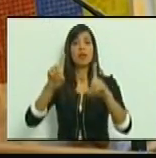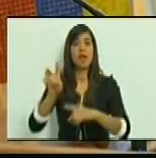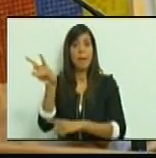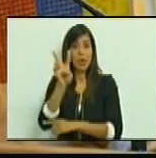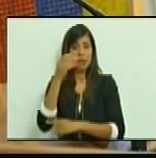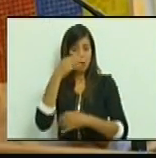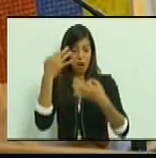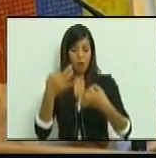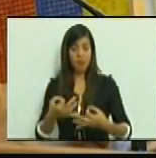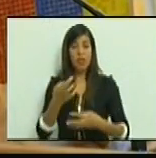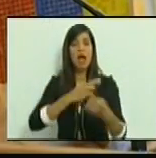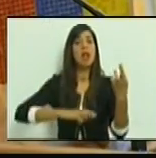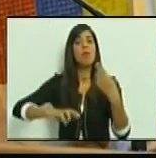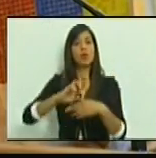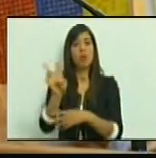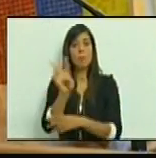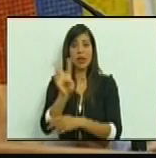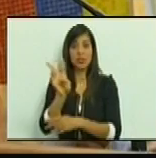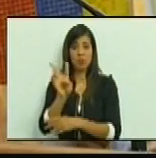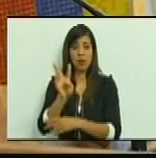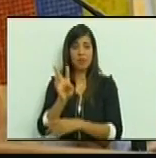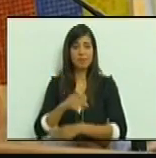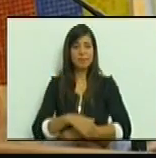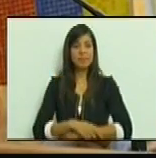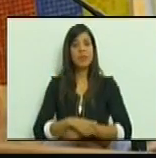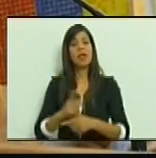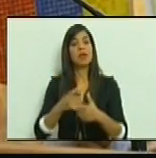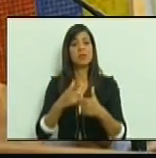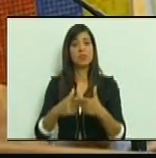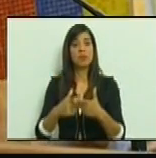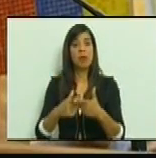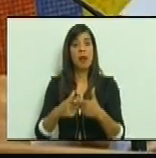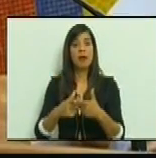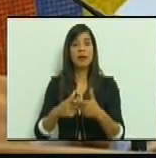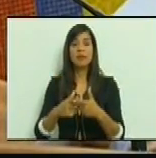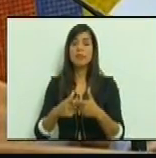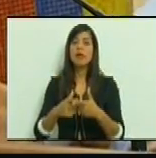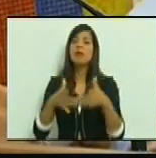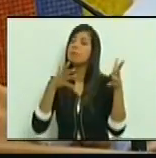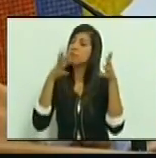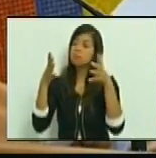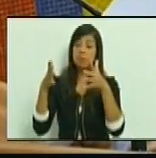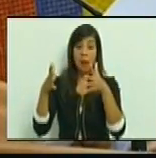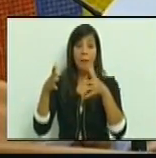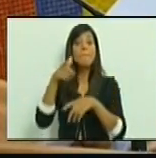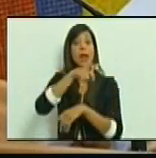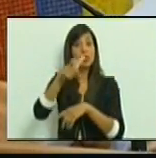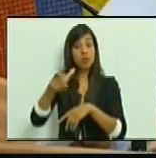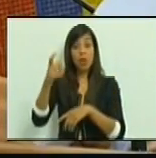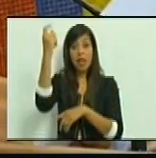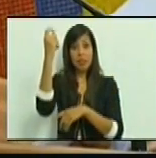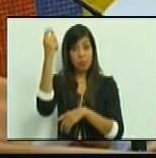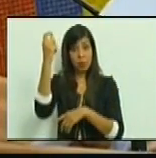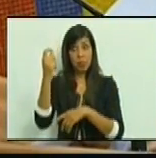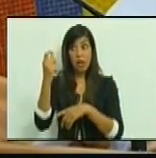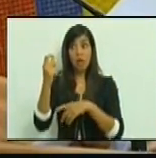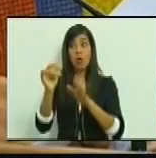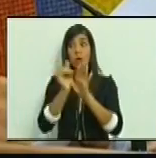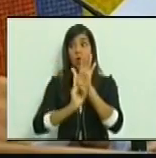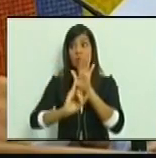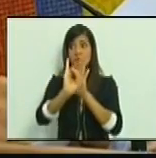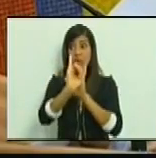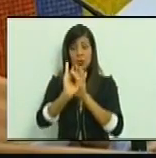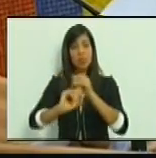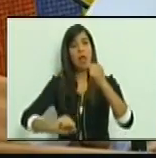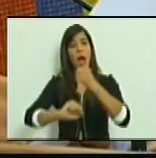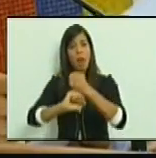de la Revolución Bolivariana, razón por la cual pidió a las y los constituyentes su respaldo